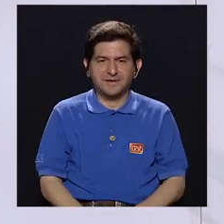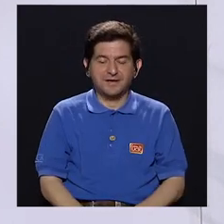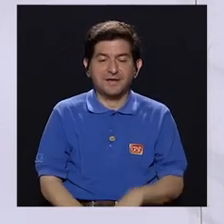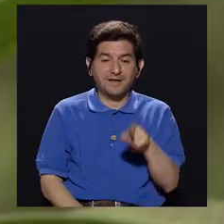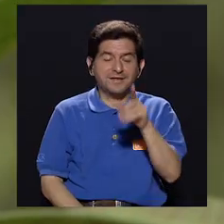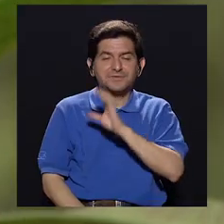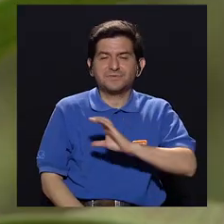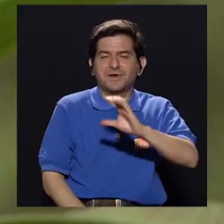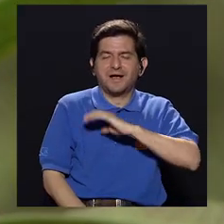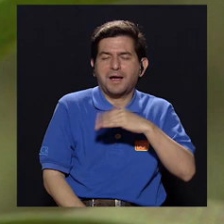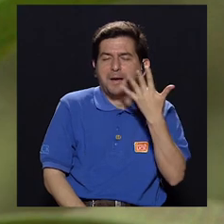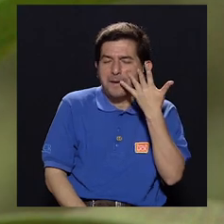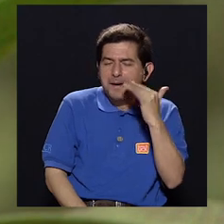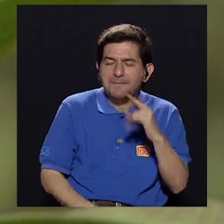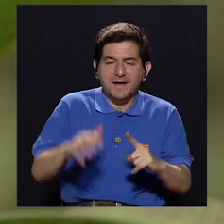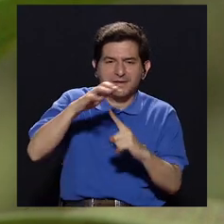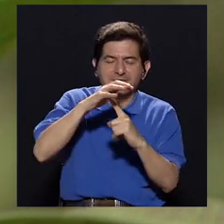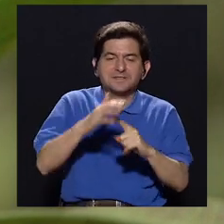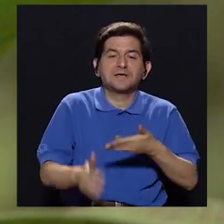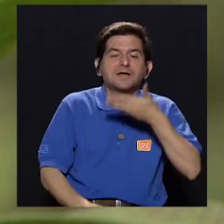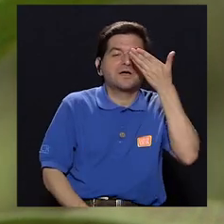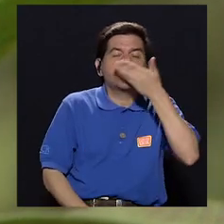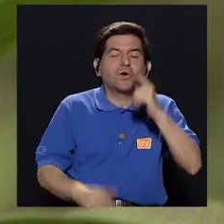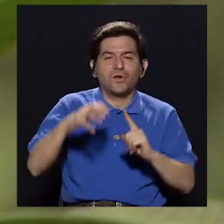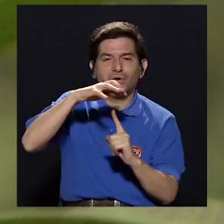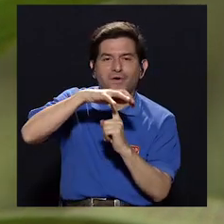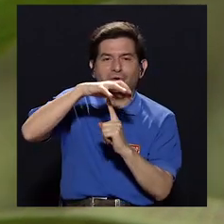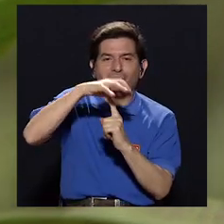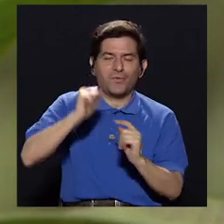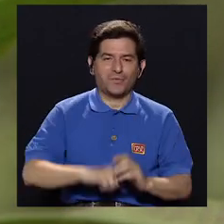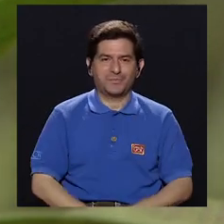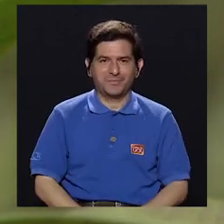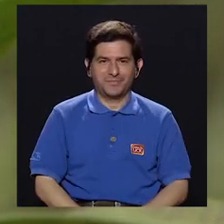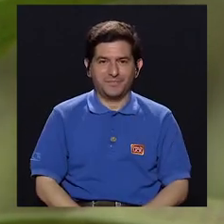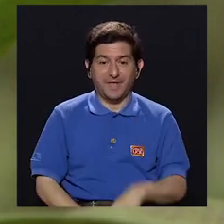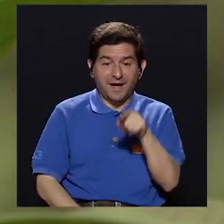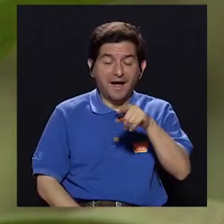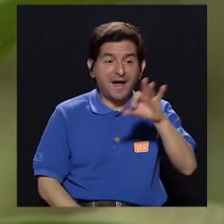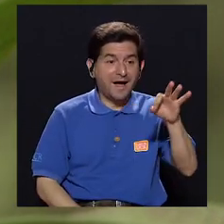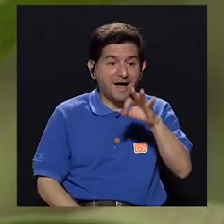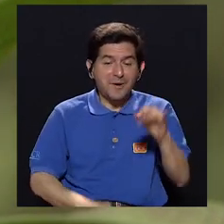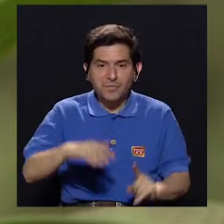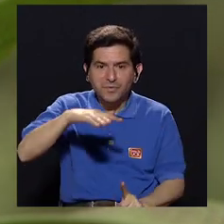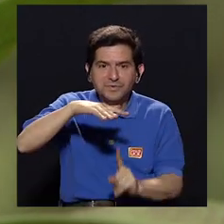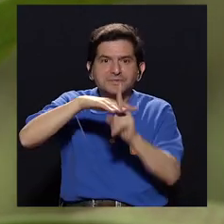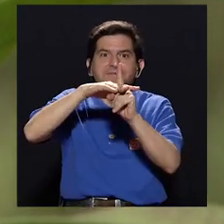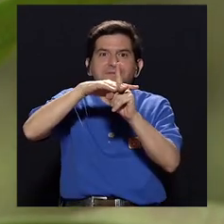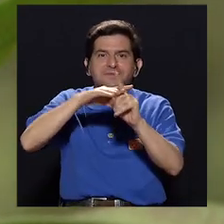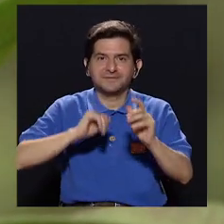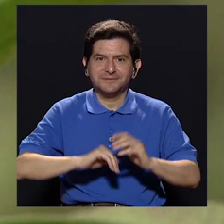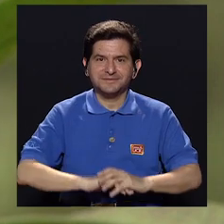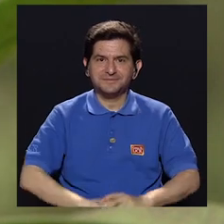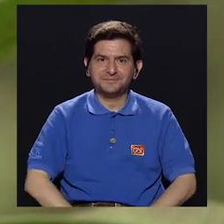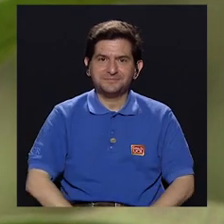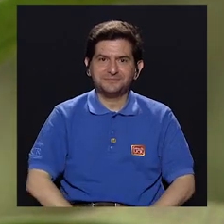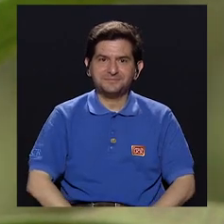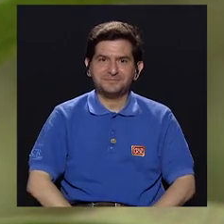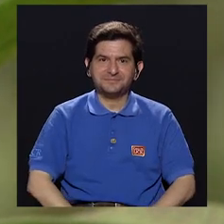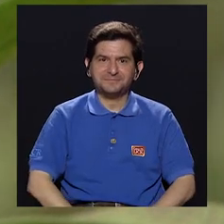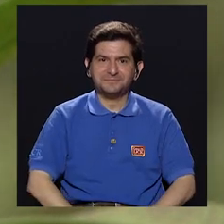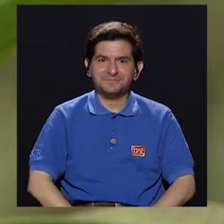es un aspecto a hongo y un olor a hongo entonces atraen moscas que